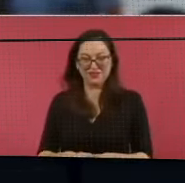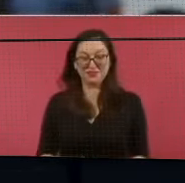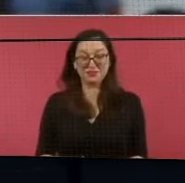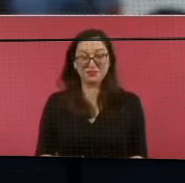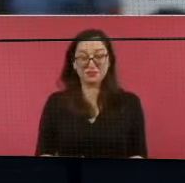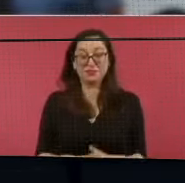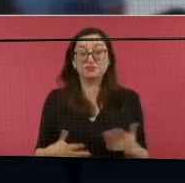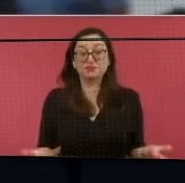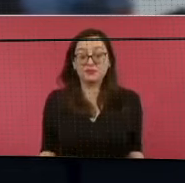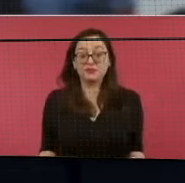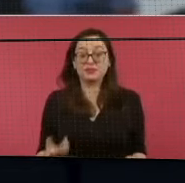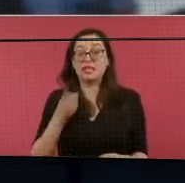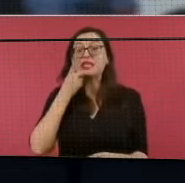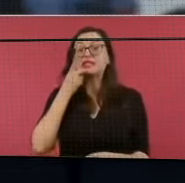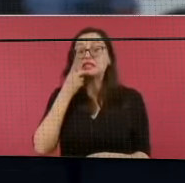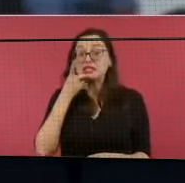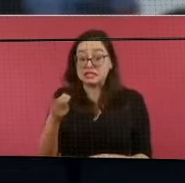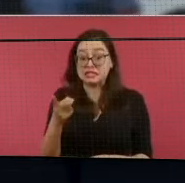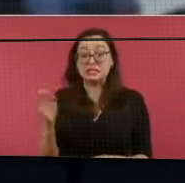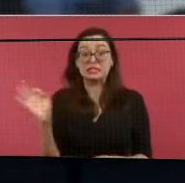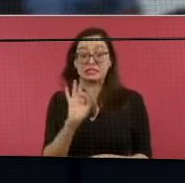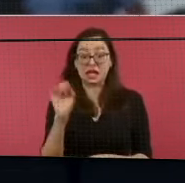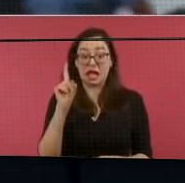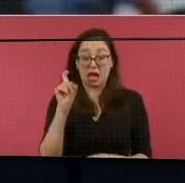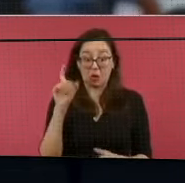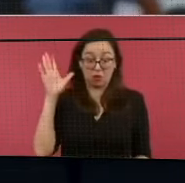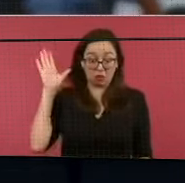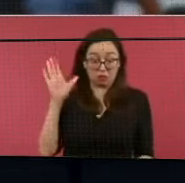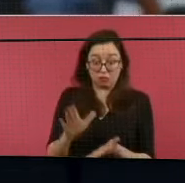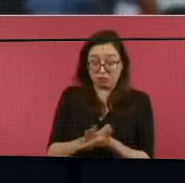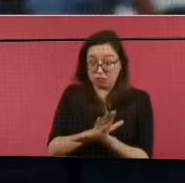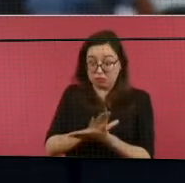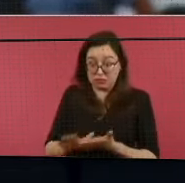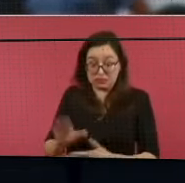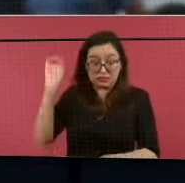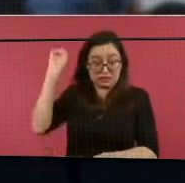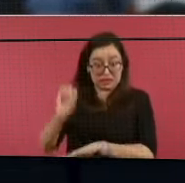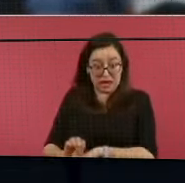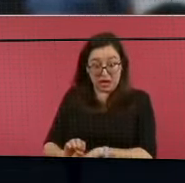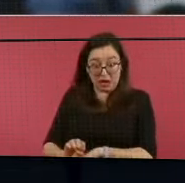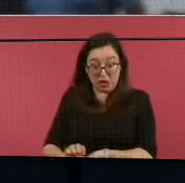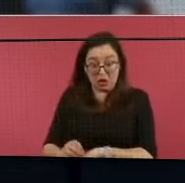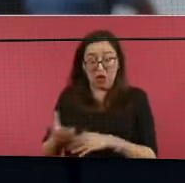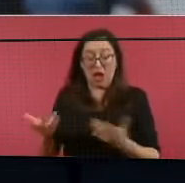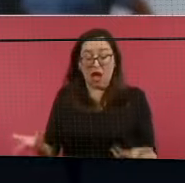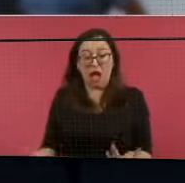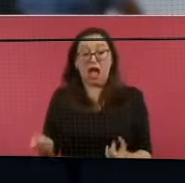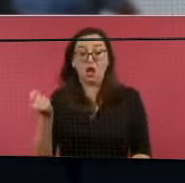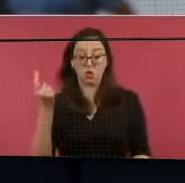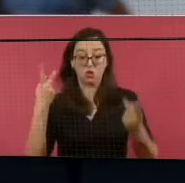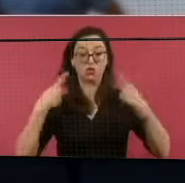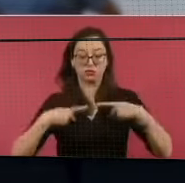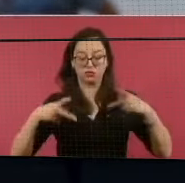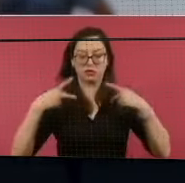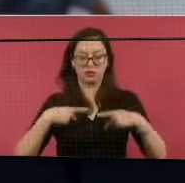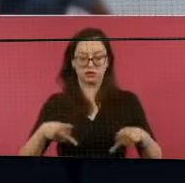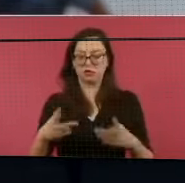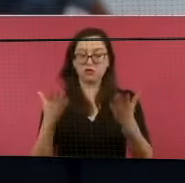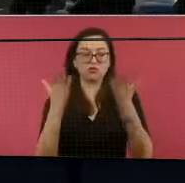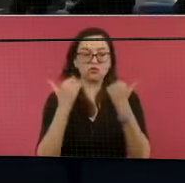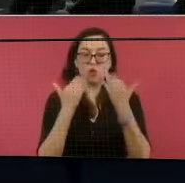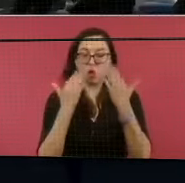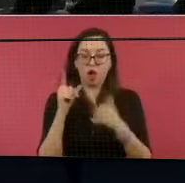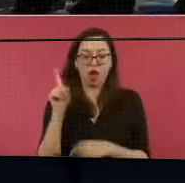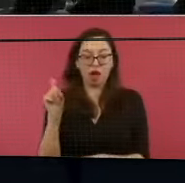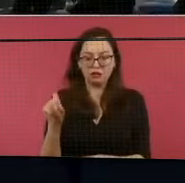niega y dice yo te invitaría a Casi casi a que hagas bien tu trabajo a Que investigues más y